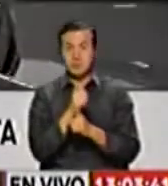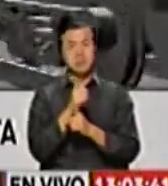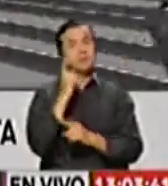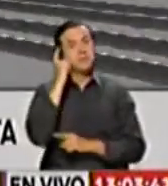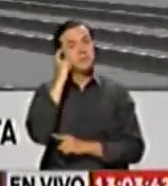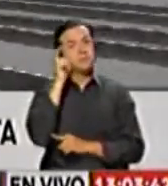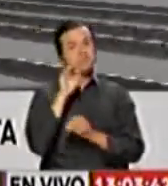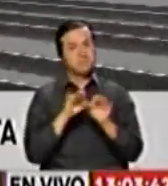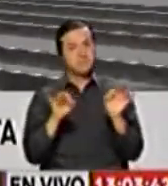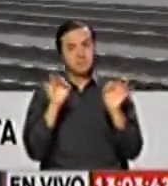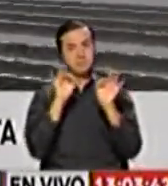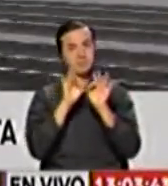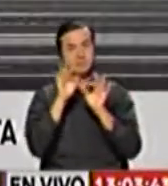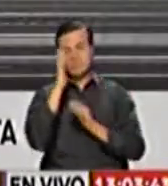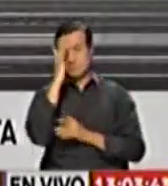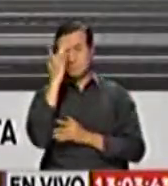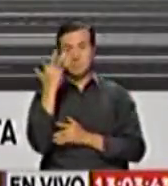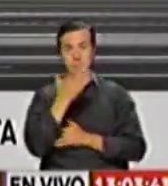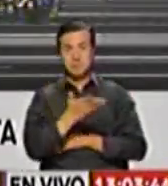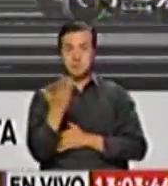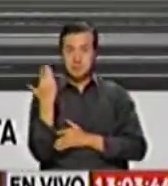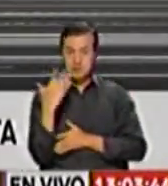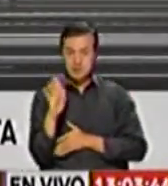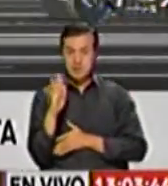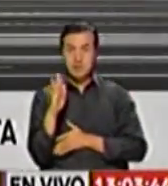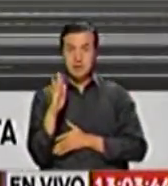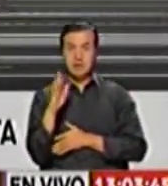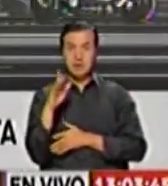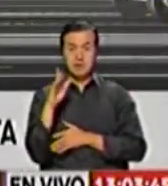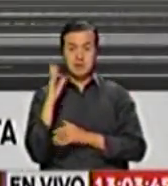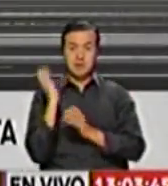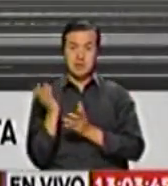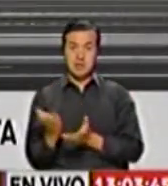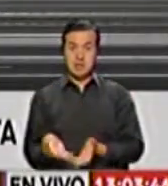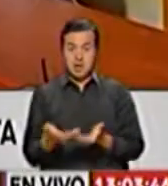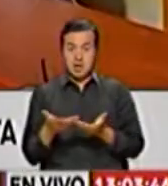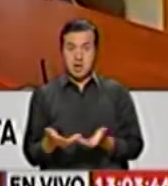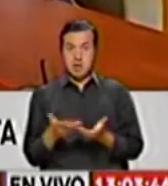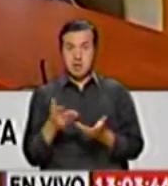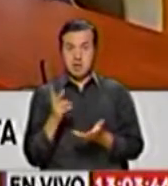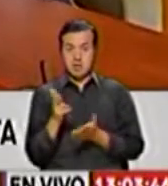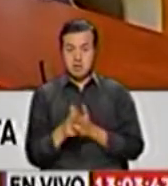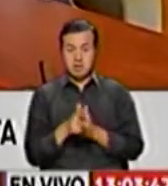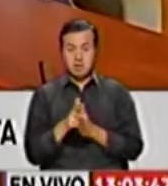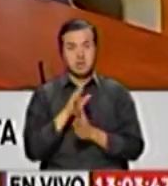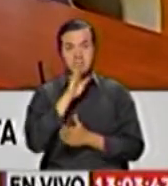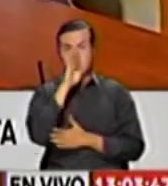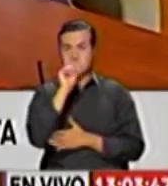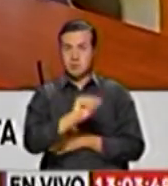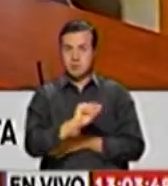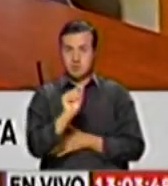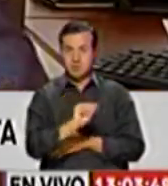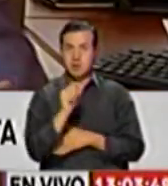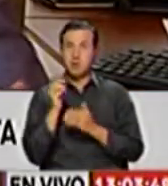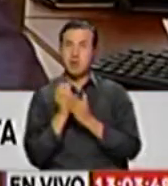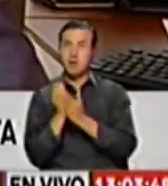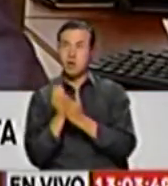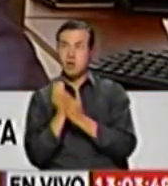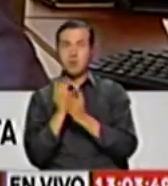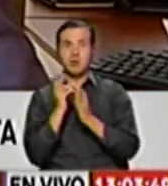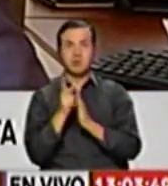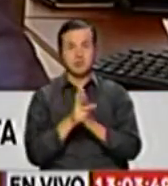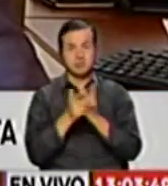resultaría beneficioso, ya que la transportación de carga por esa vía siempre resultó más barata, después de la marítima. Una